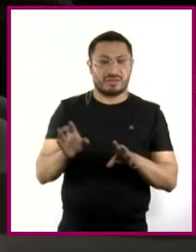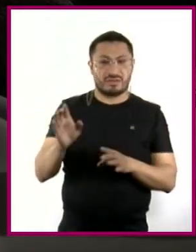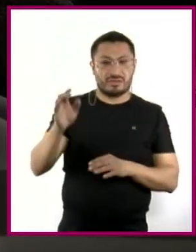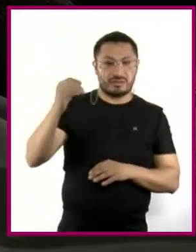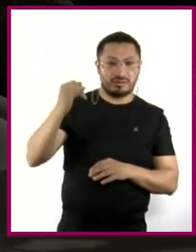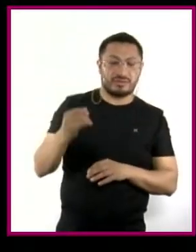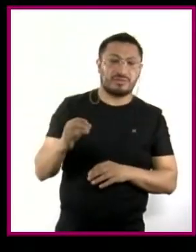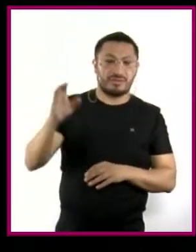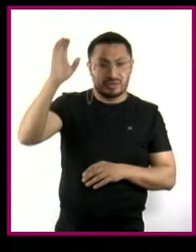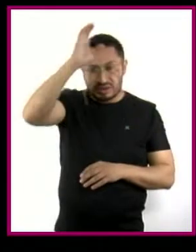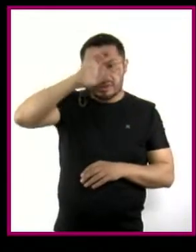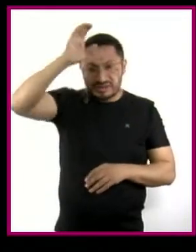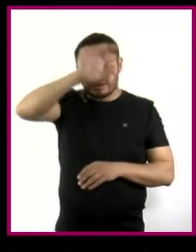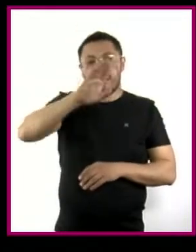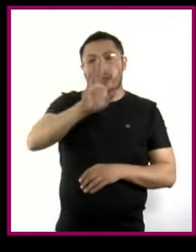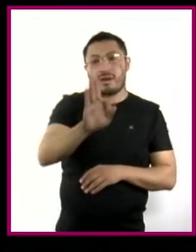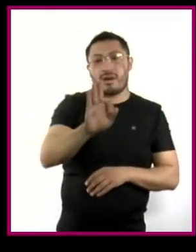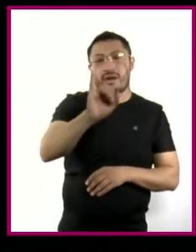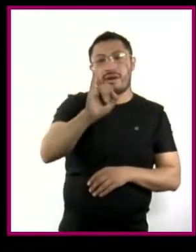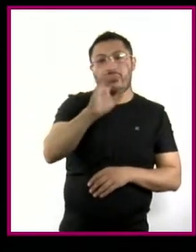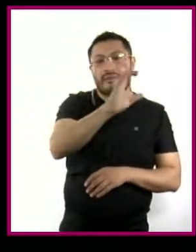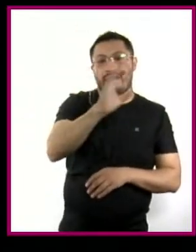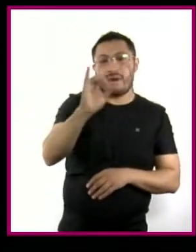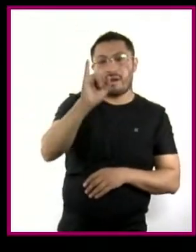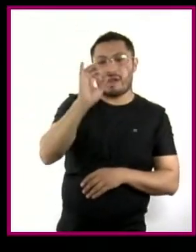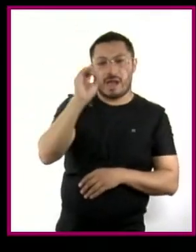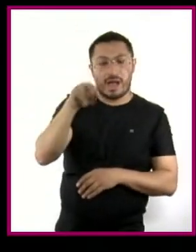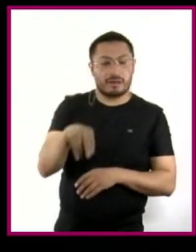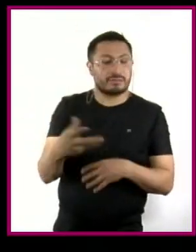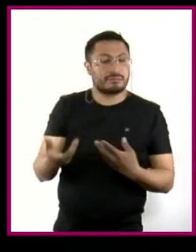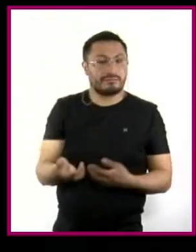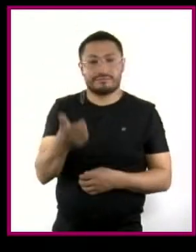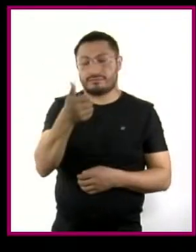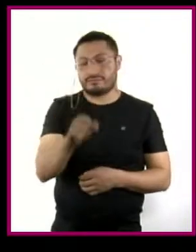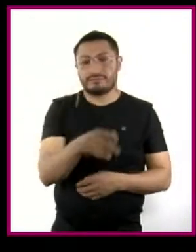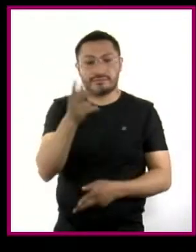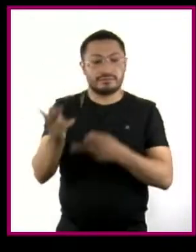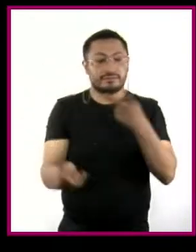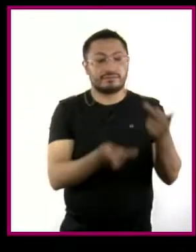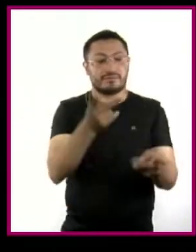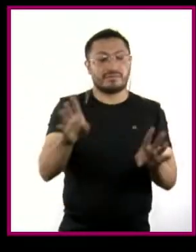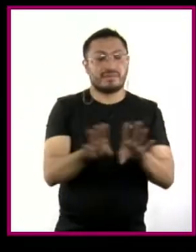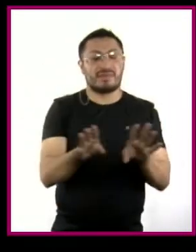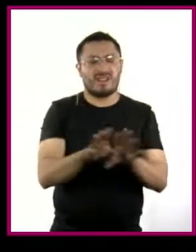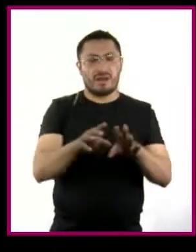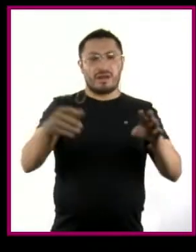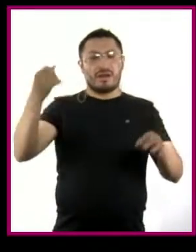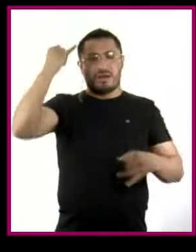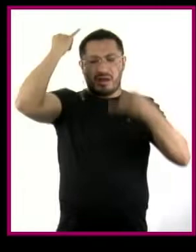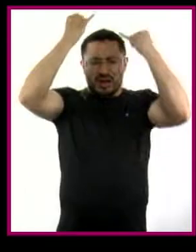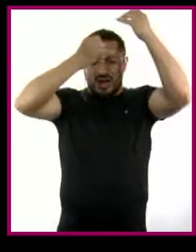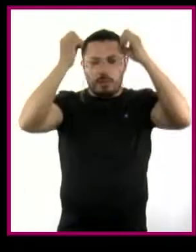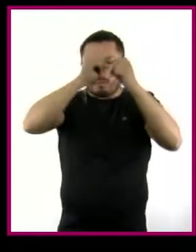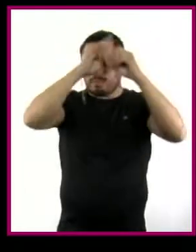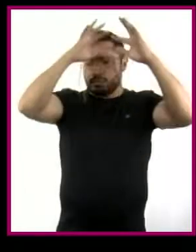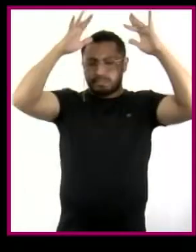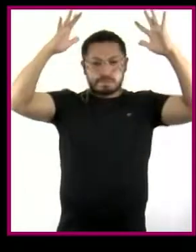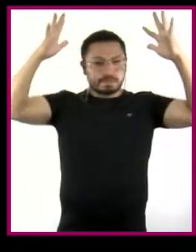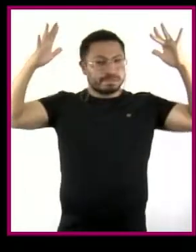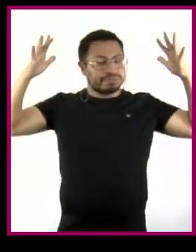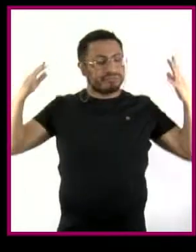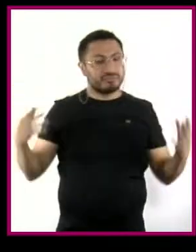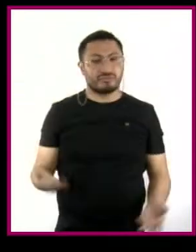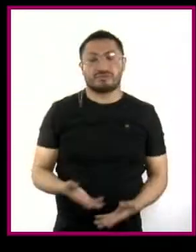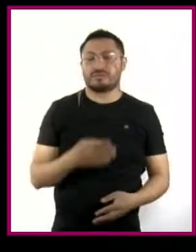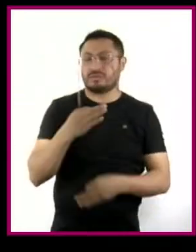ficción. Es así porque estas preguntas han hecho estallar las ideas en un sinnúmero de mentes